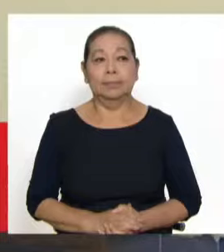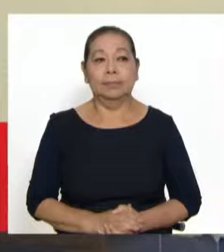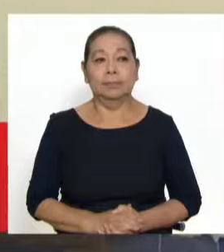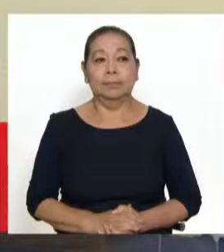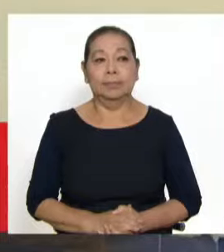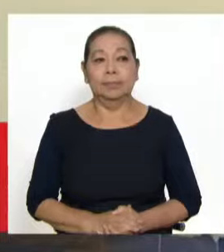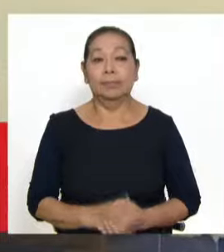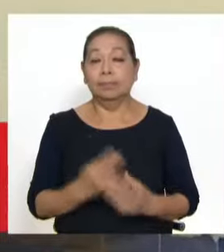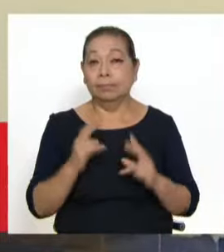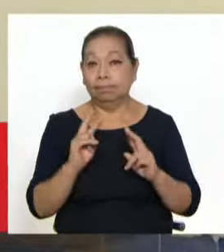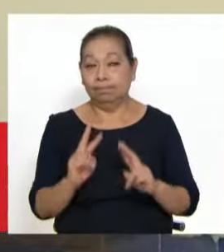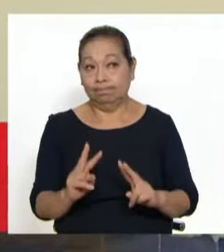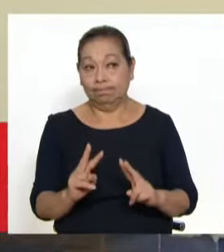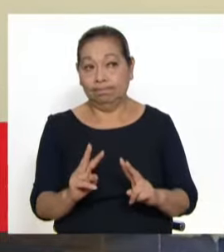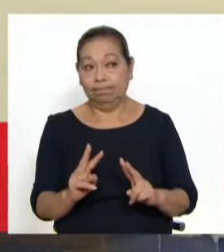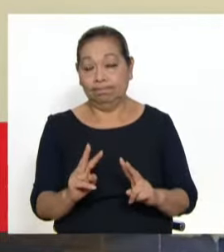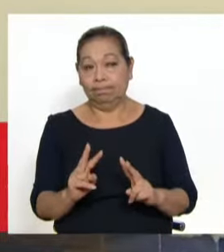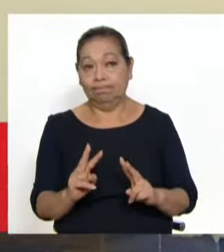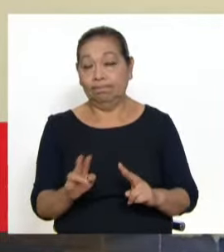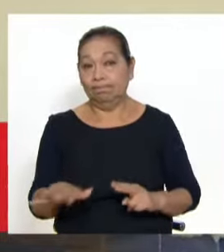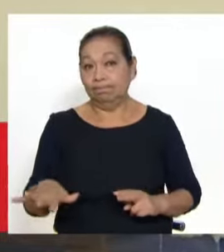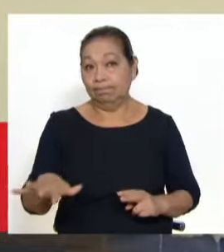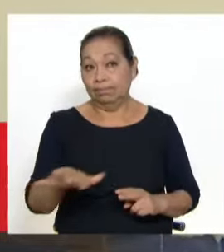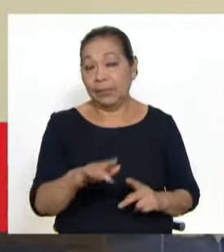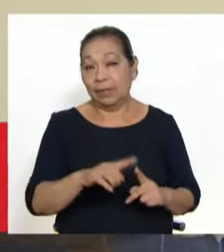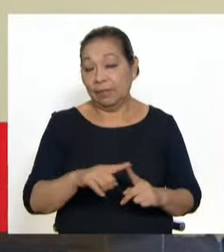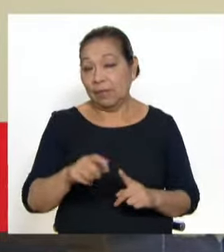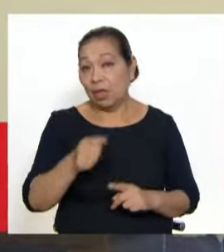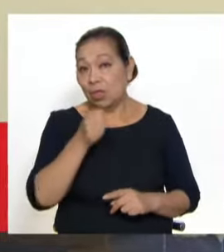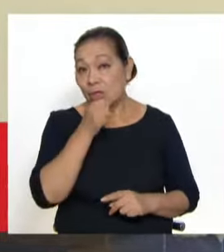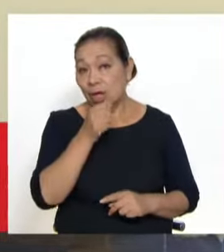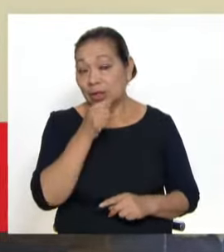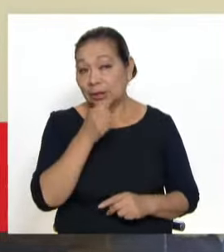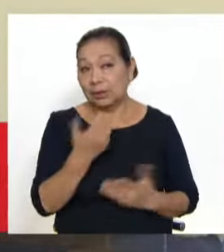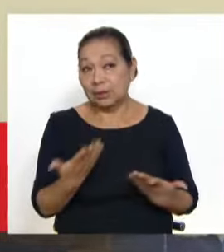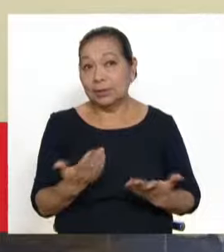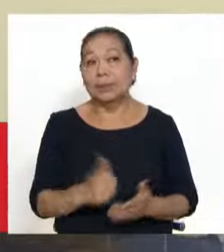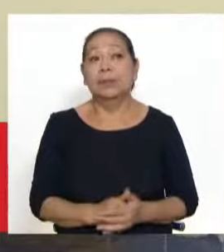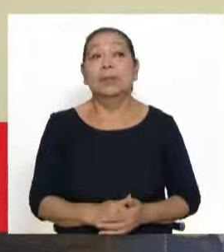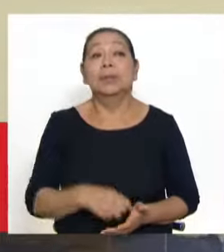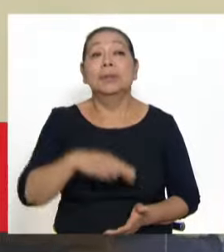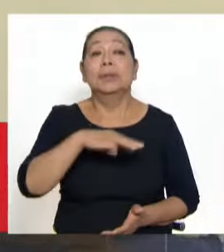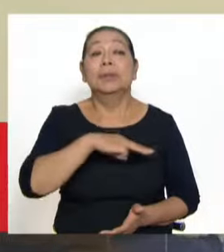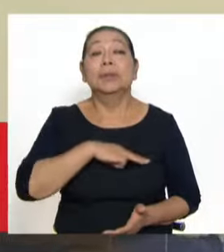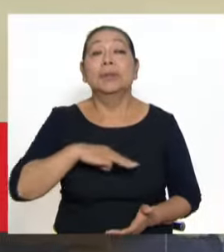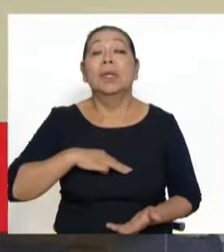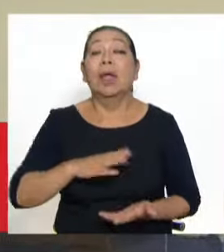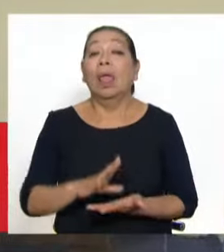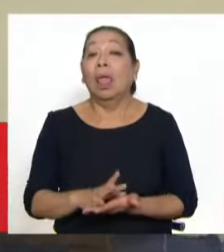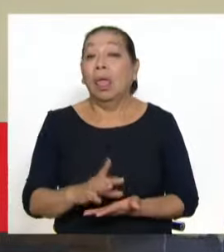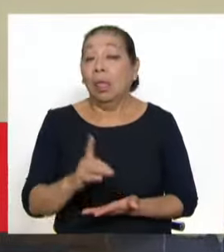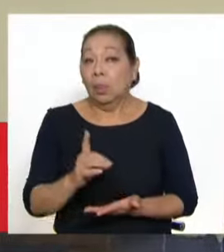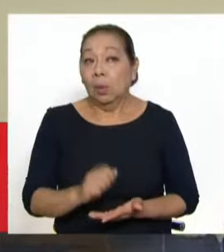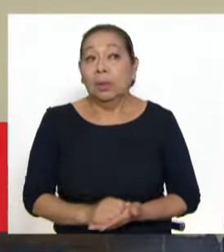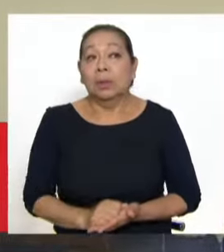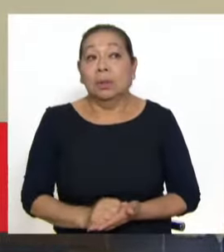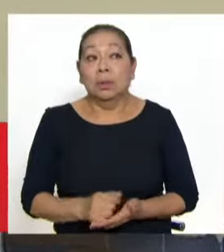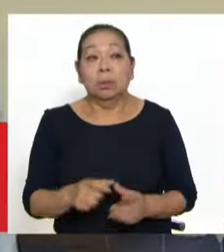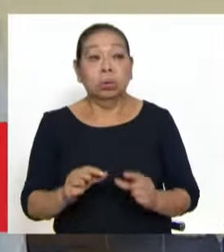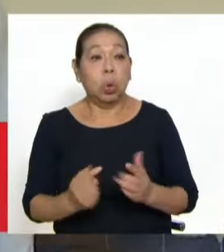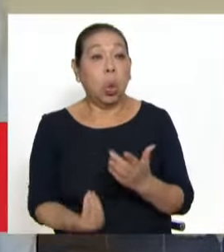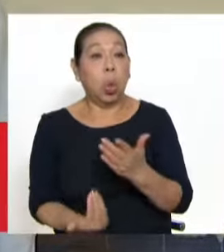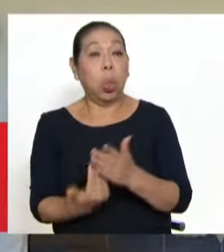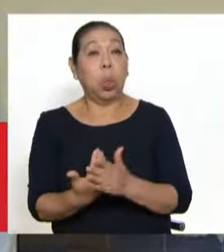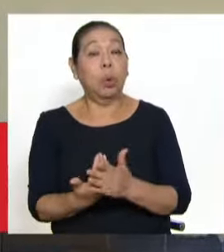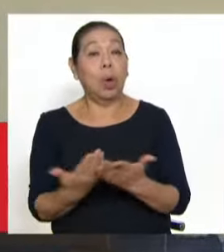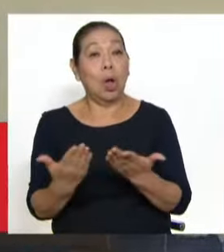Así es, compañeras. Muy buenos días a ustedes y a los televidentes de TV Perú Noticias. En estos momentos, el ministro de Educación, Morgan Quero, lidera la inauguración